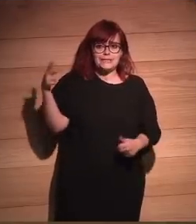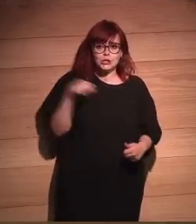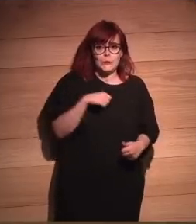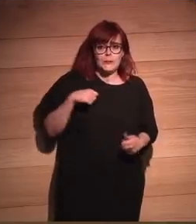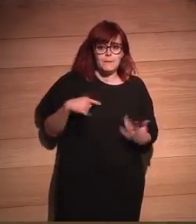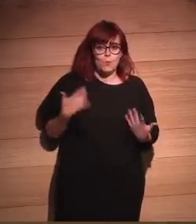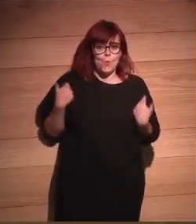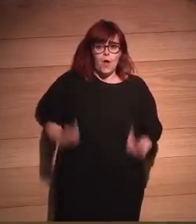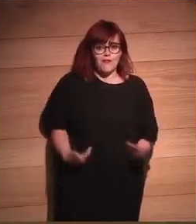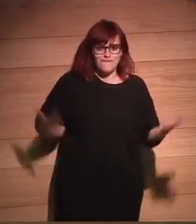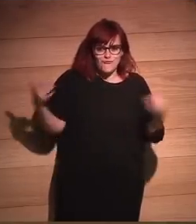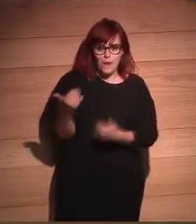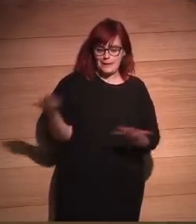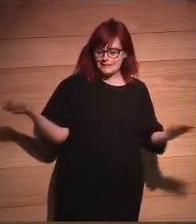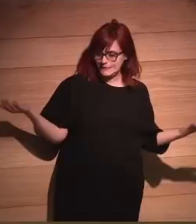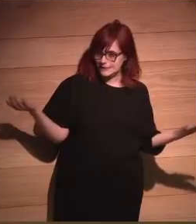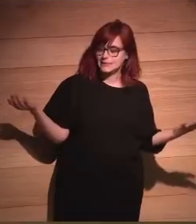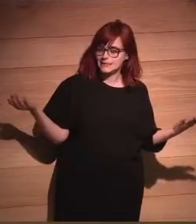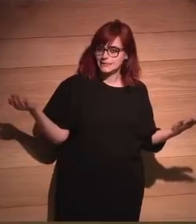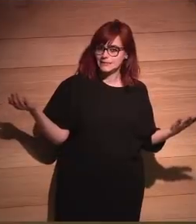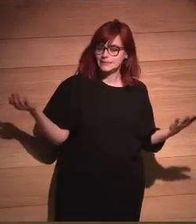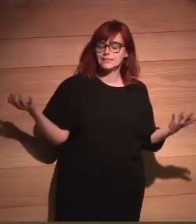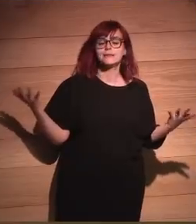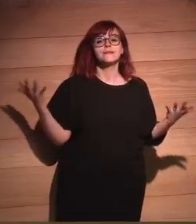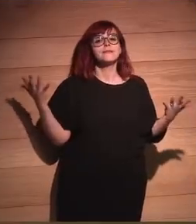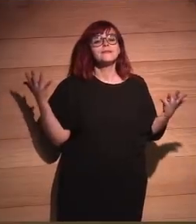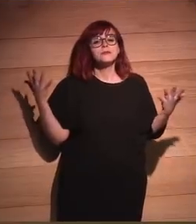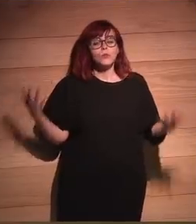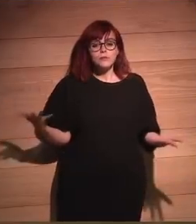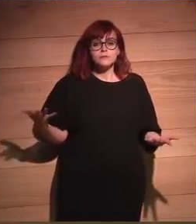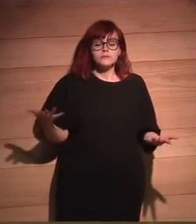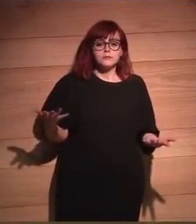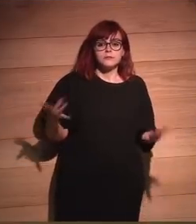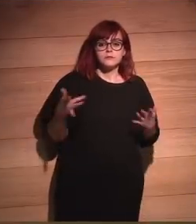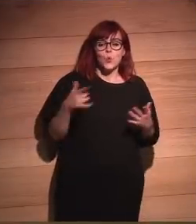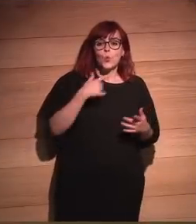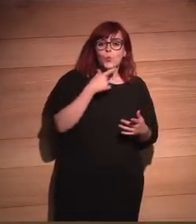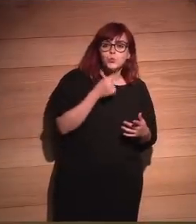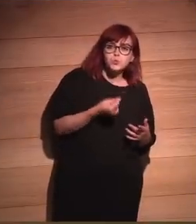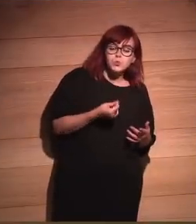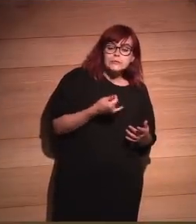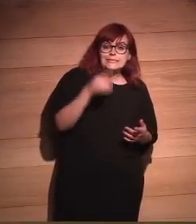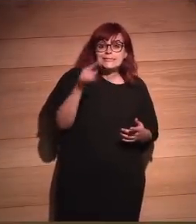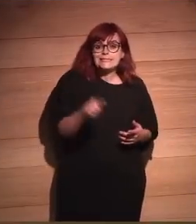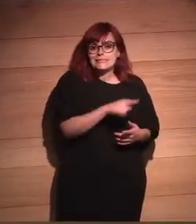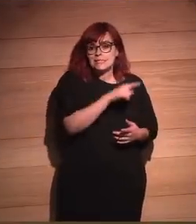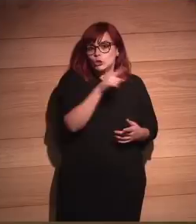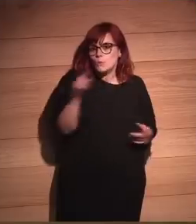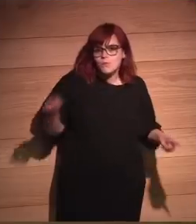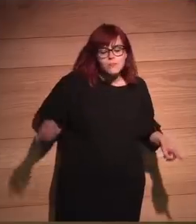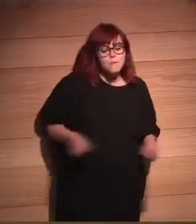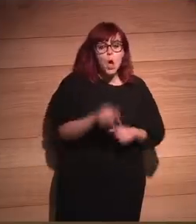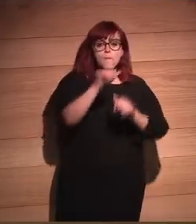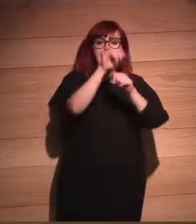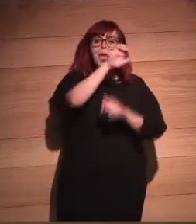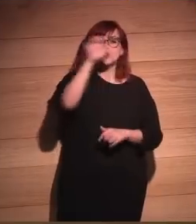individuales, etcétera. Entonces, por tanto, nos guste o no, Europa es la condición de posibilidad de que